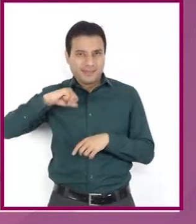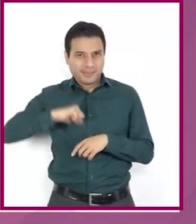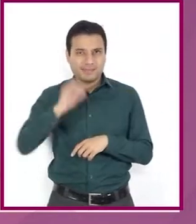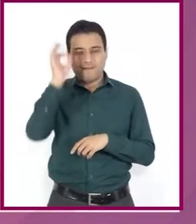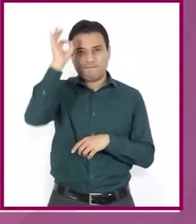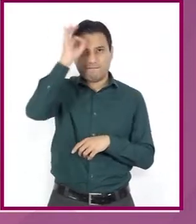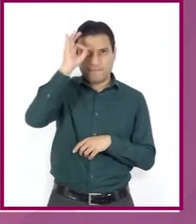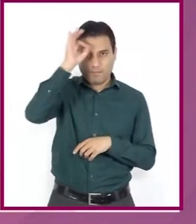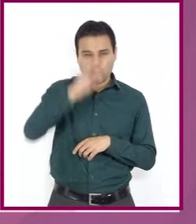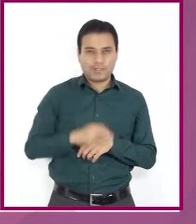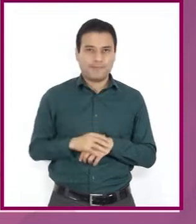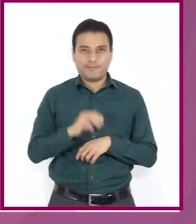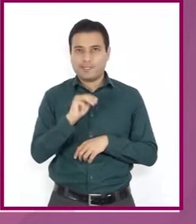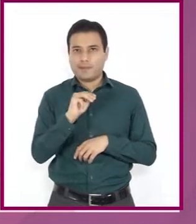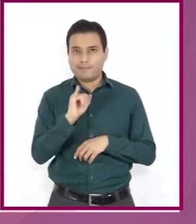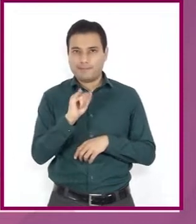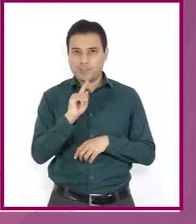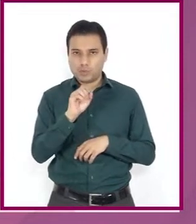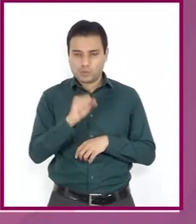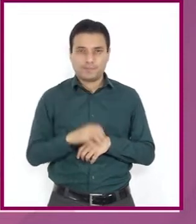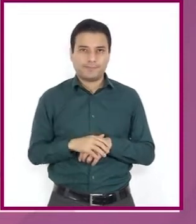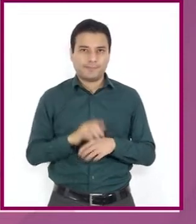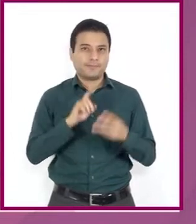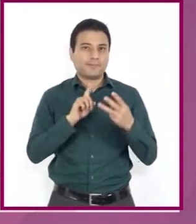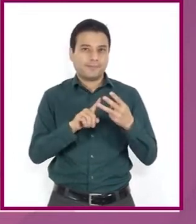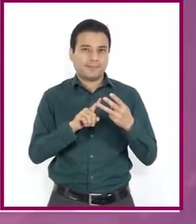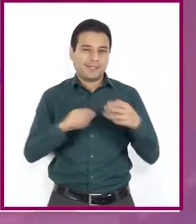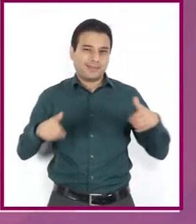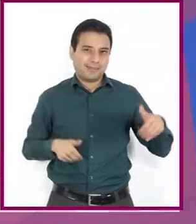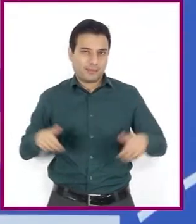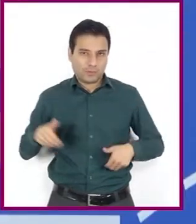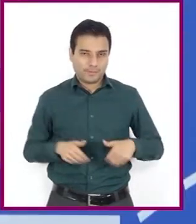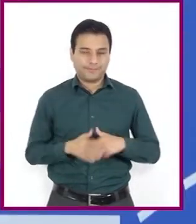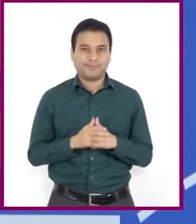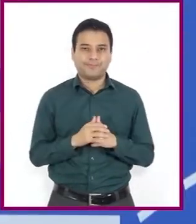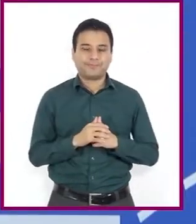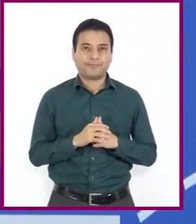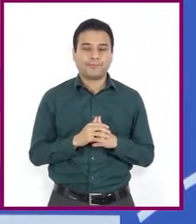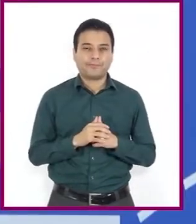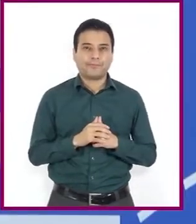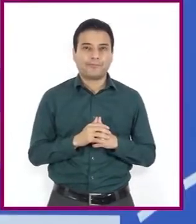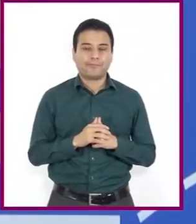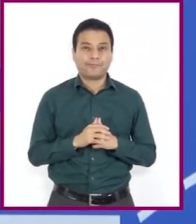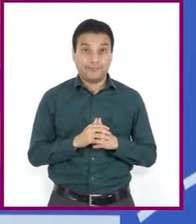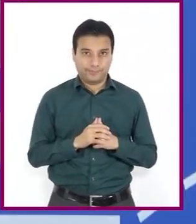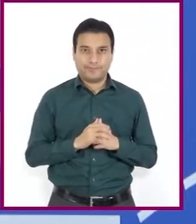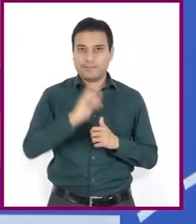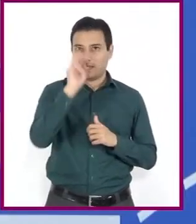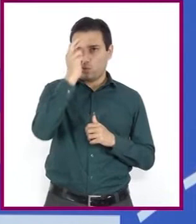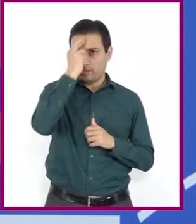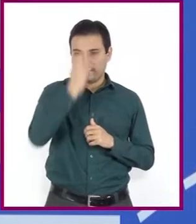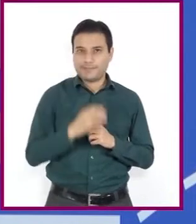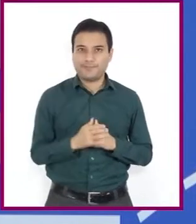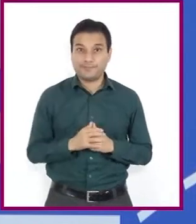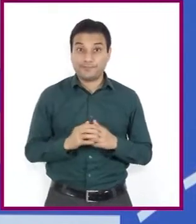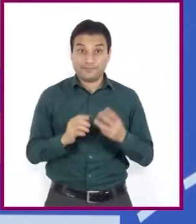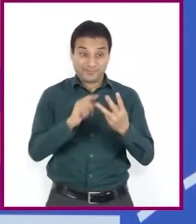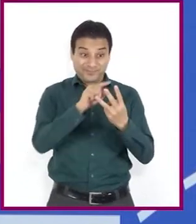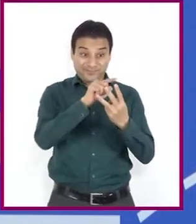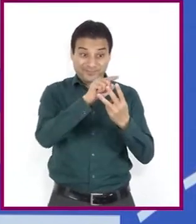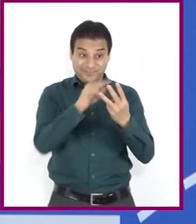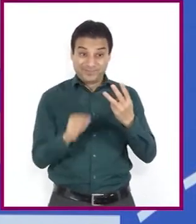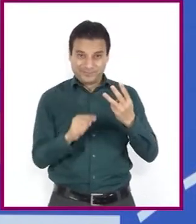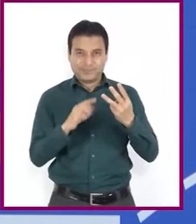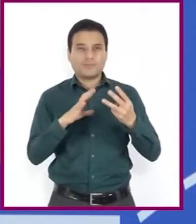fábula, los mitos, o drama como el teatro. Ahora, deben recordar que dentro de cada uno de